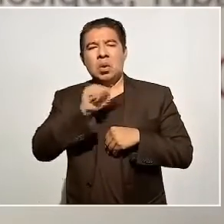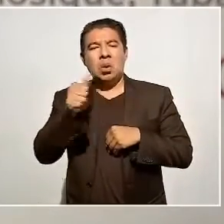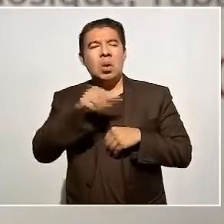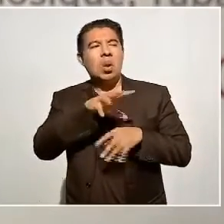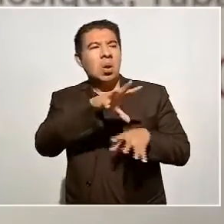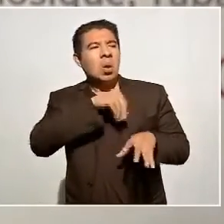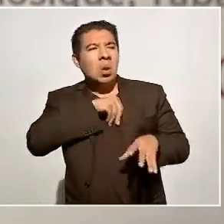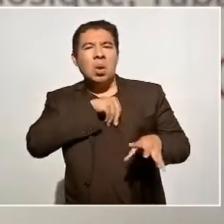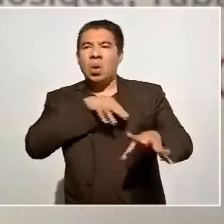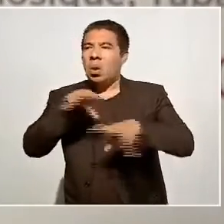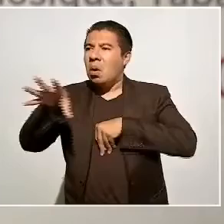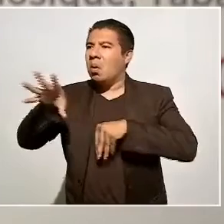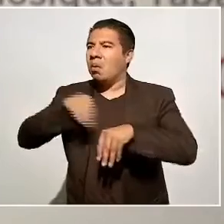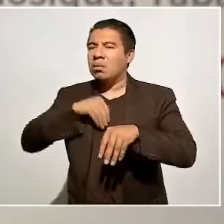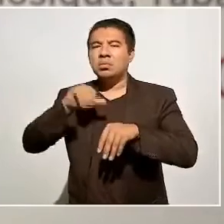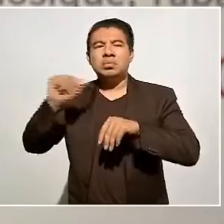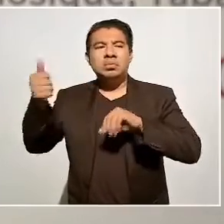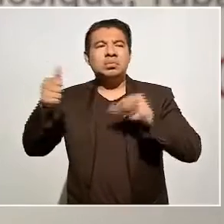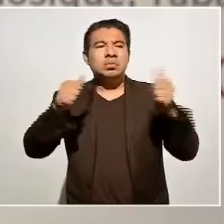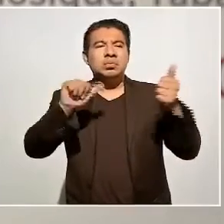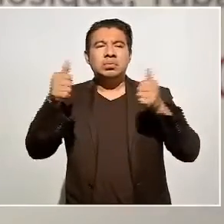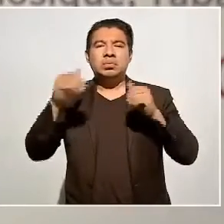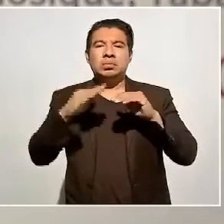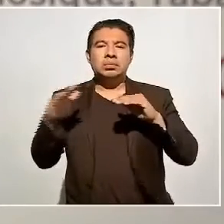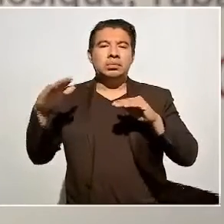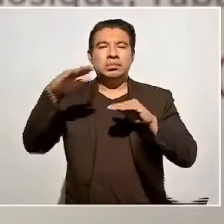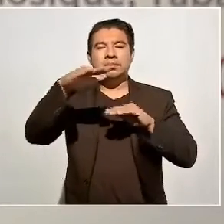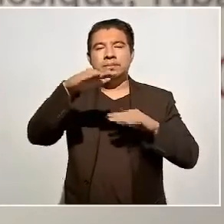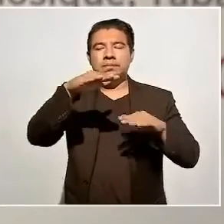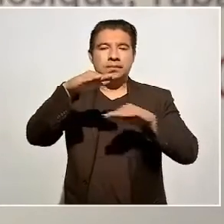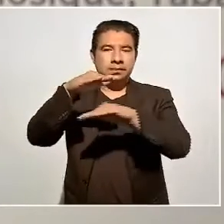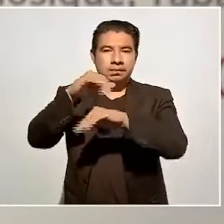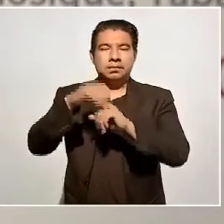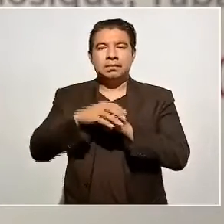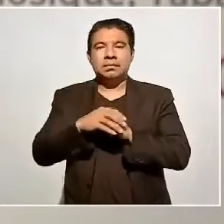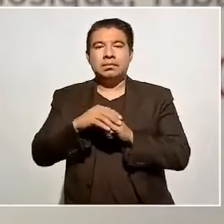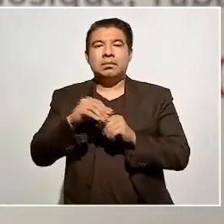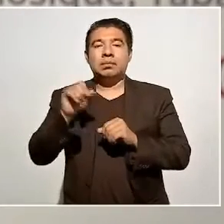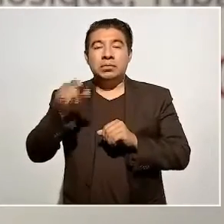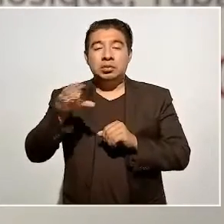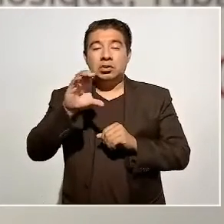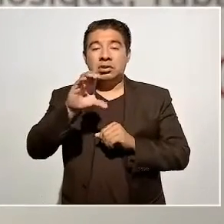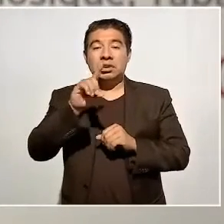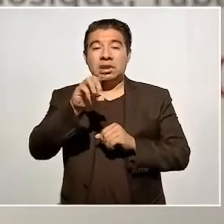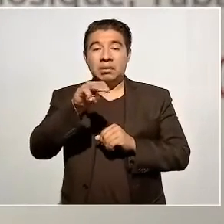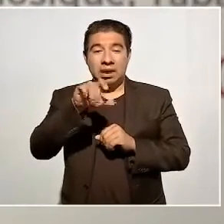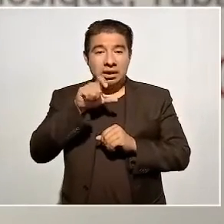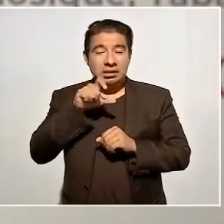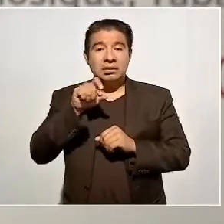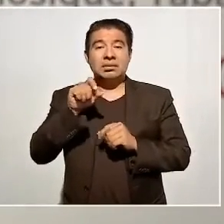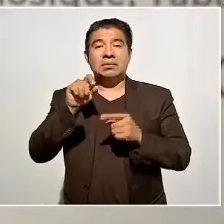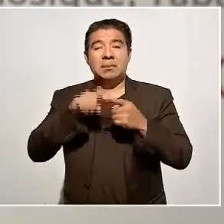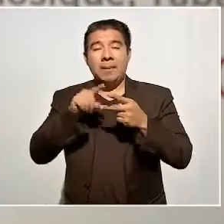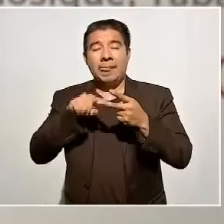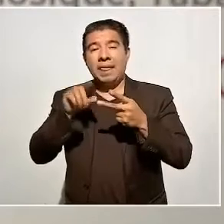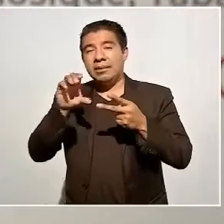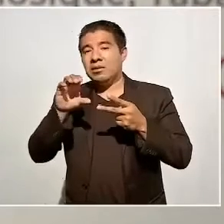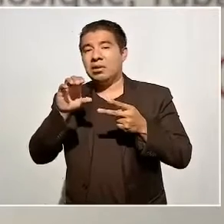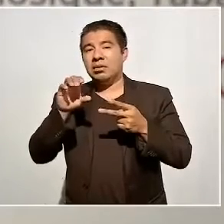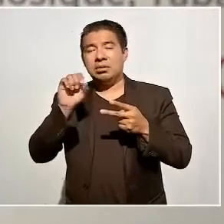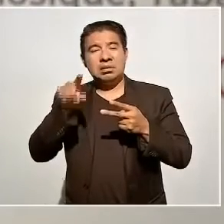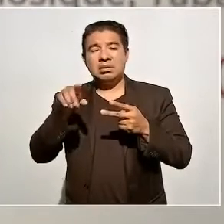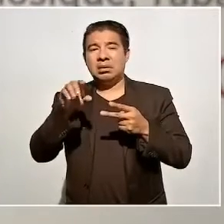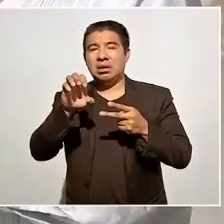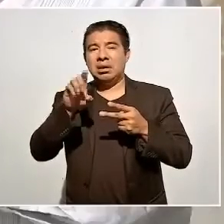y ya hay segundos pisos, tanto en la Ciudad de México como en el Estado de México.